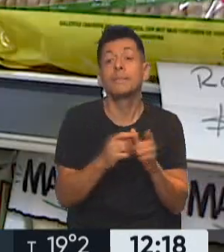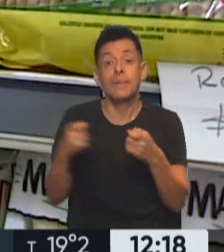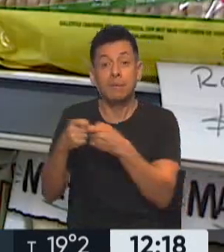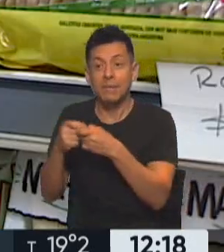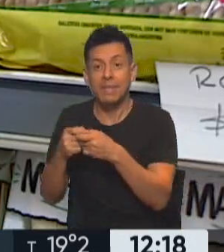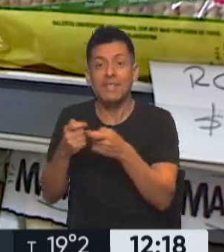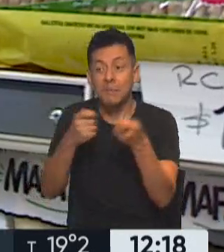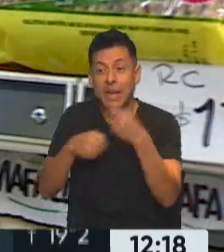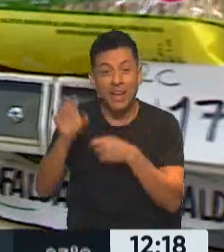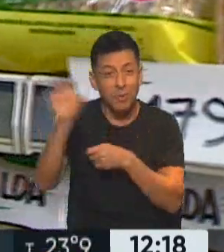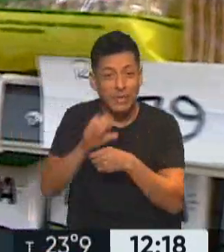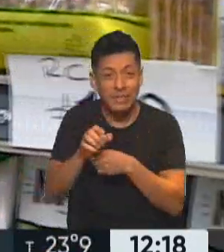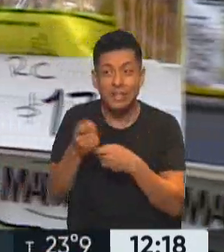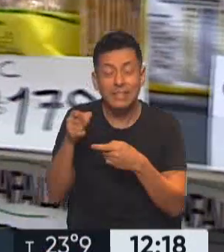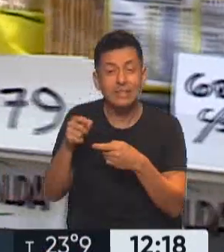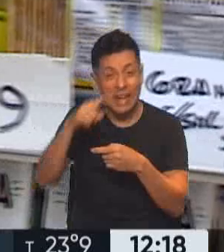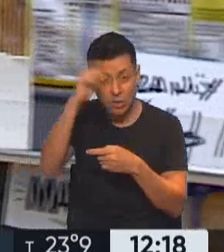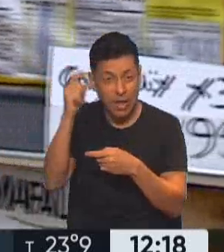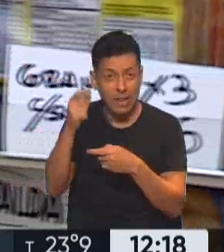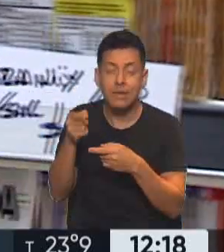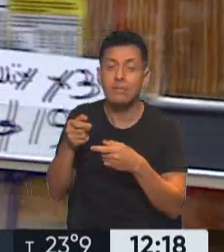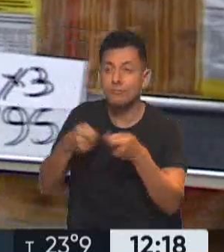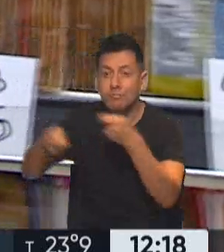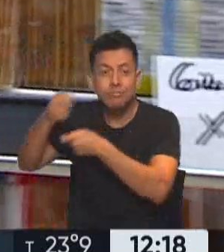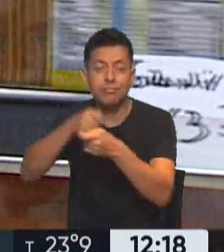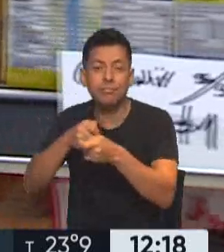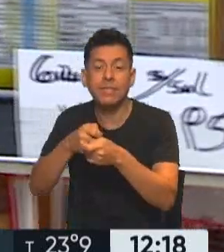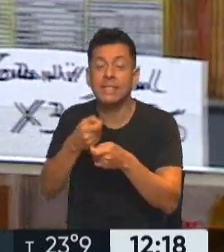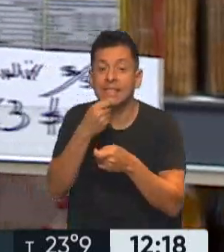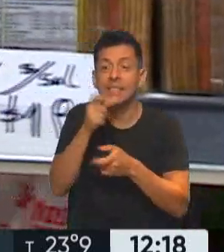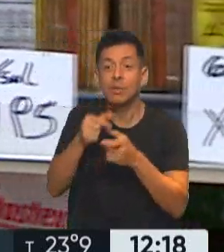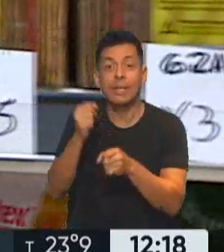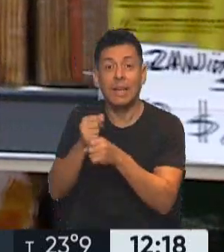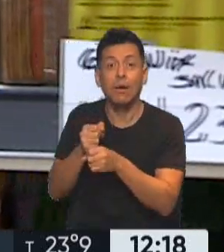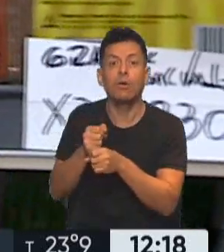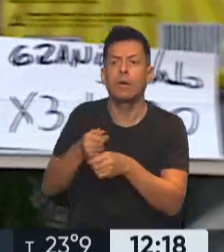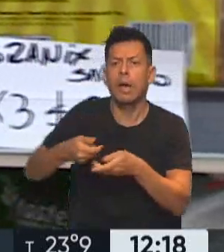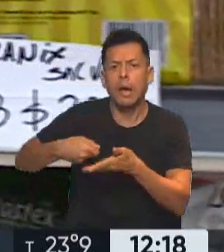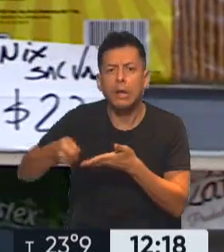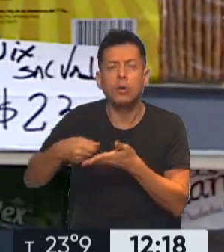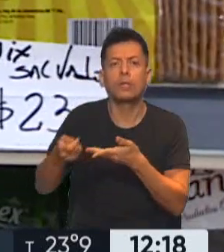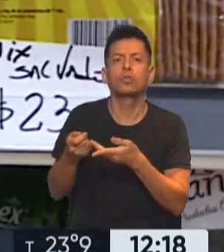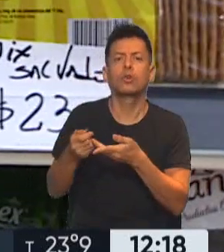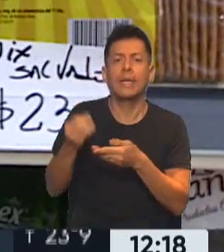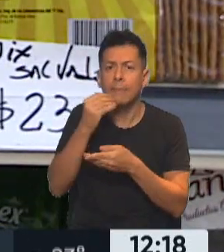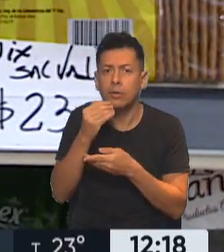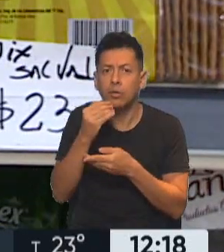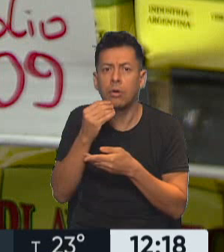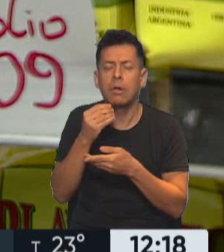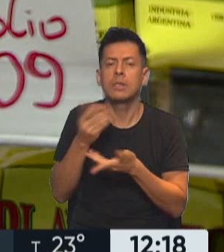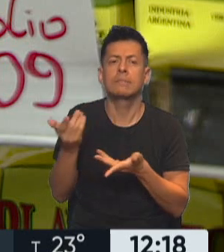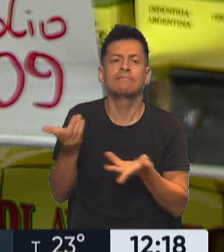y si los trabajadores destinan cada vez mayor porción de su ingreso a los alimentos, se restringe la